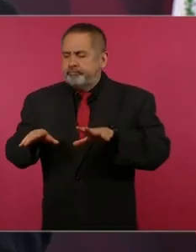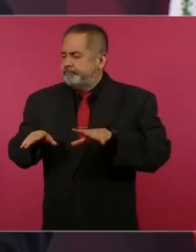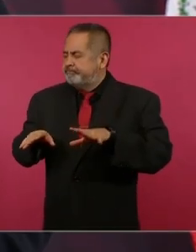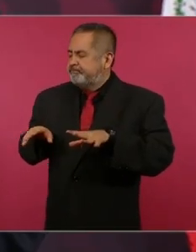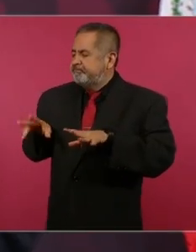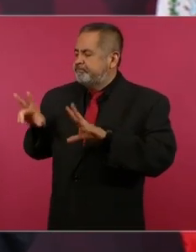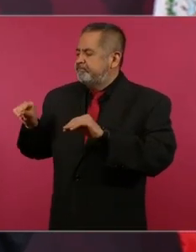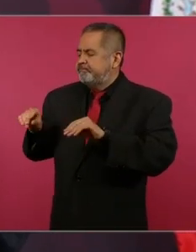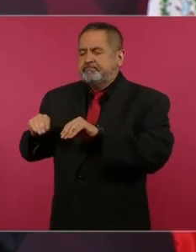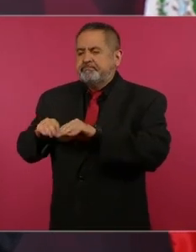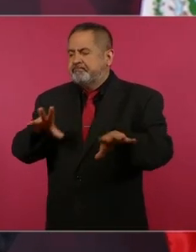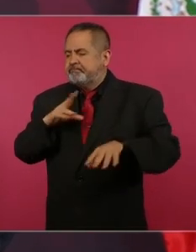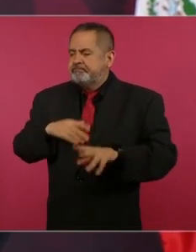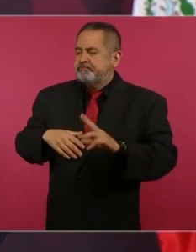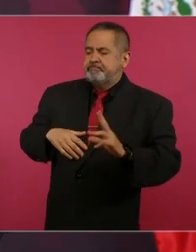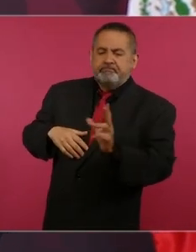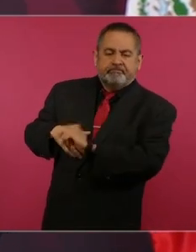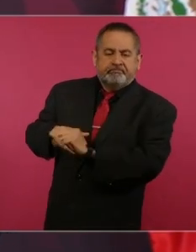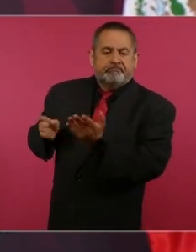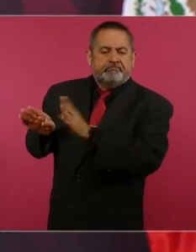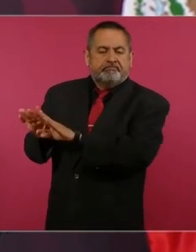Y